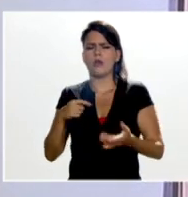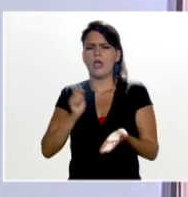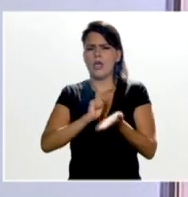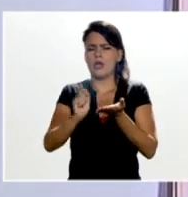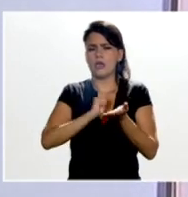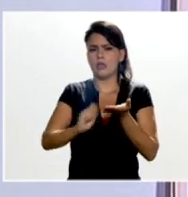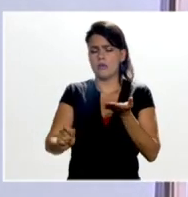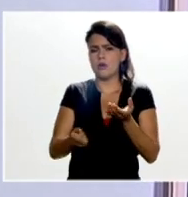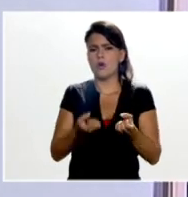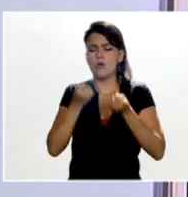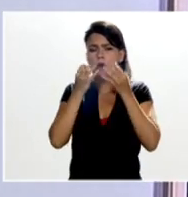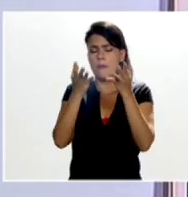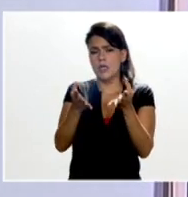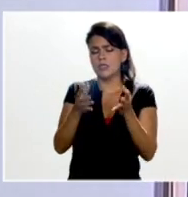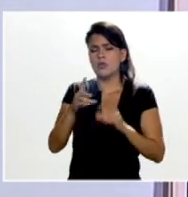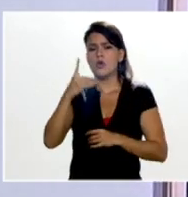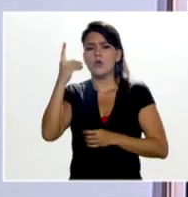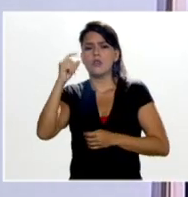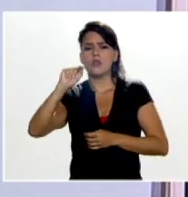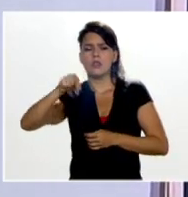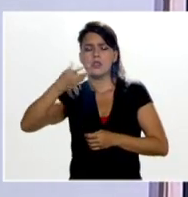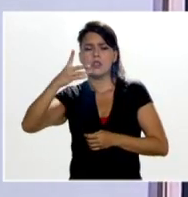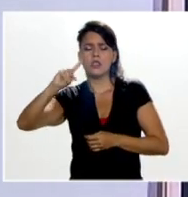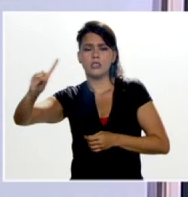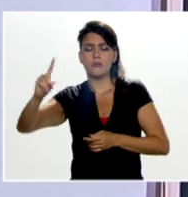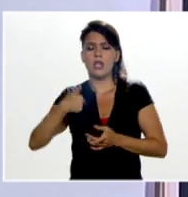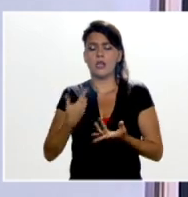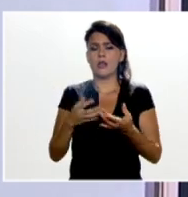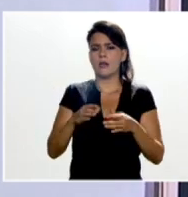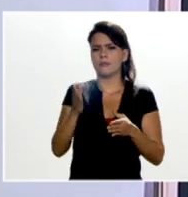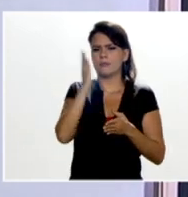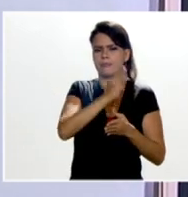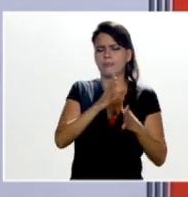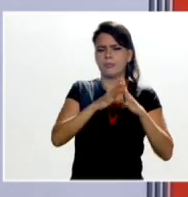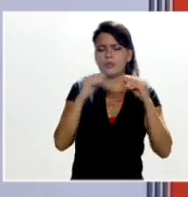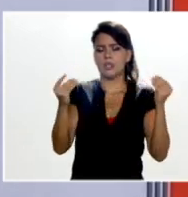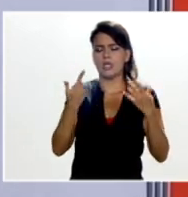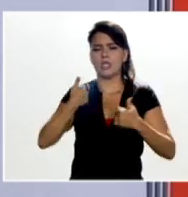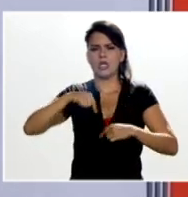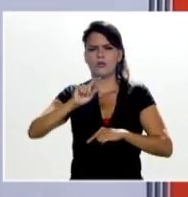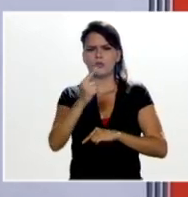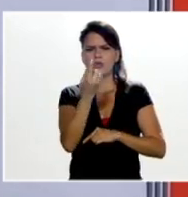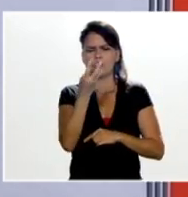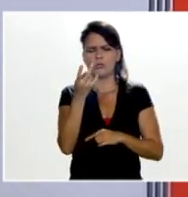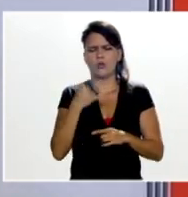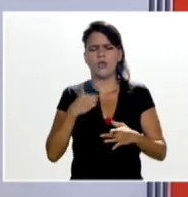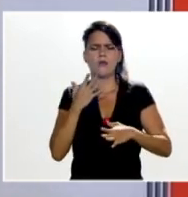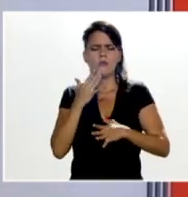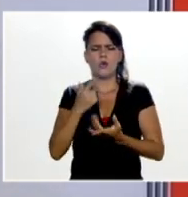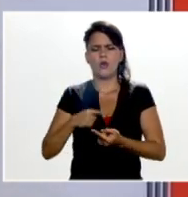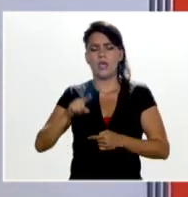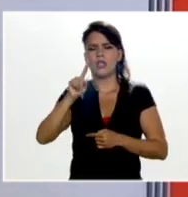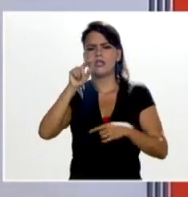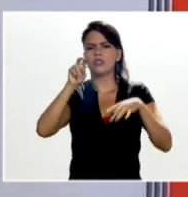en una expresión decimal en la que la parte entera tenga una sola cifra. Por ejemplo, aquí el 7,3